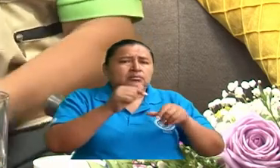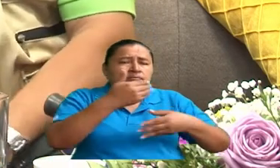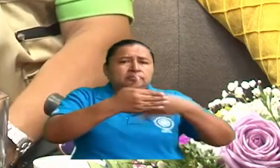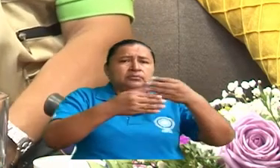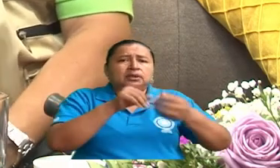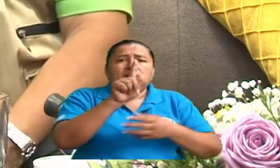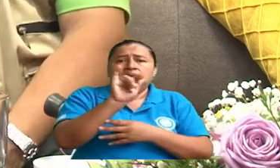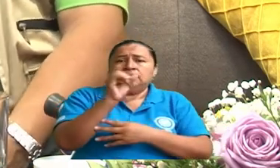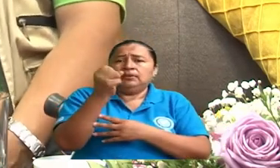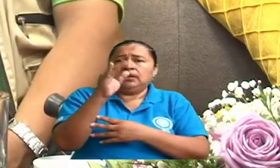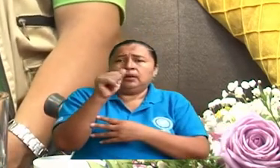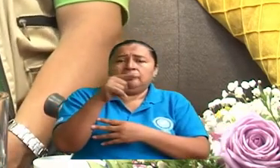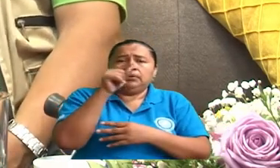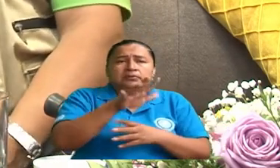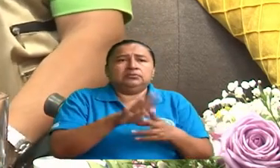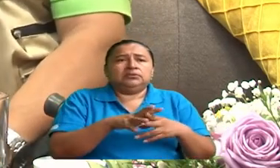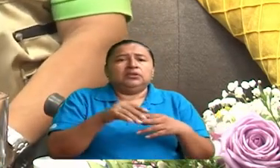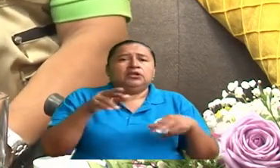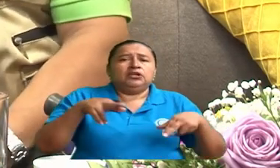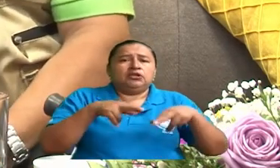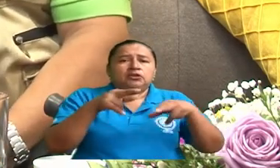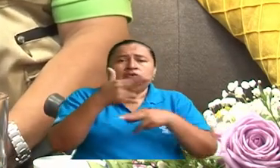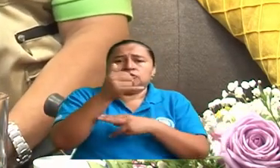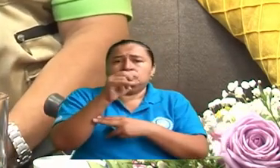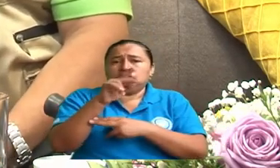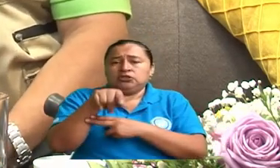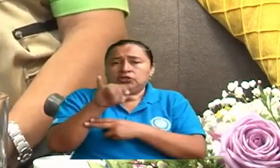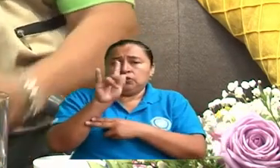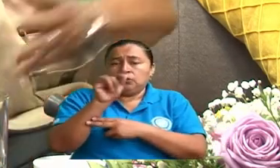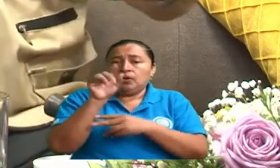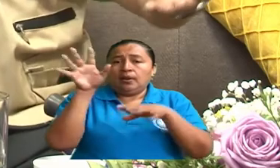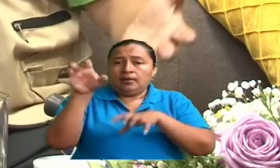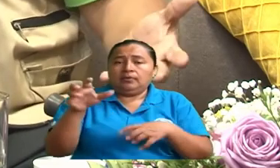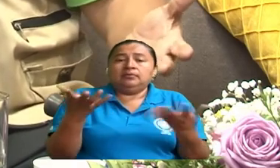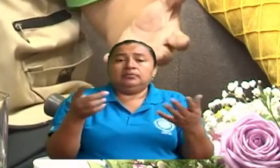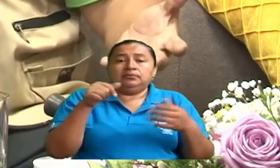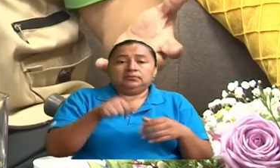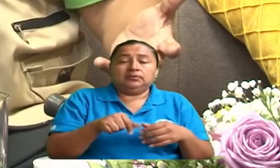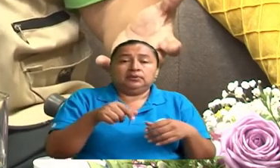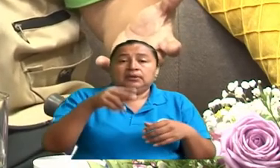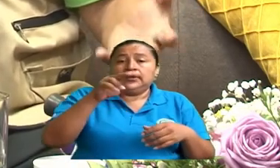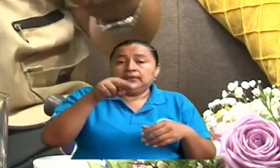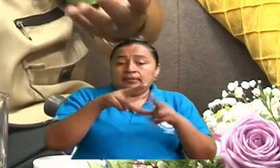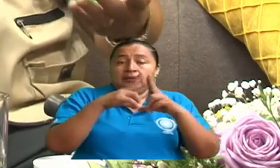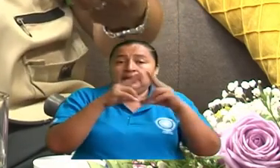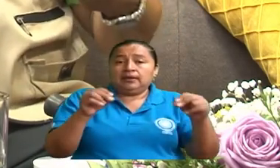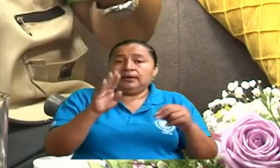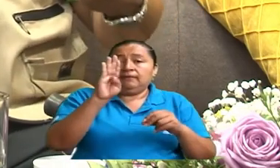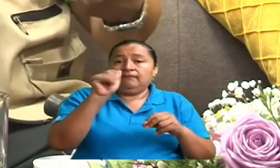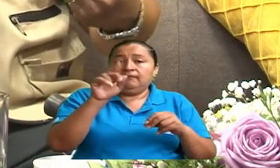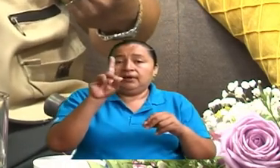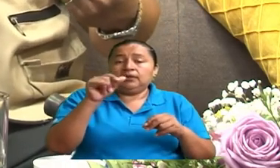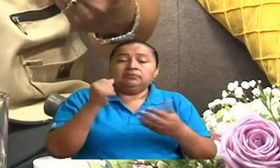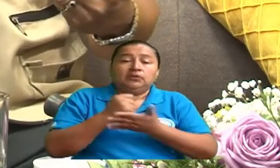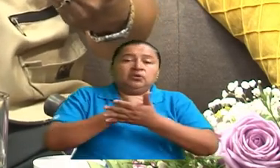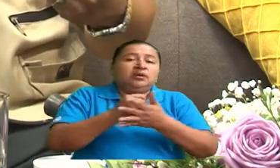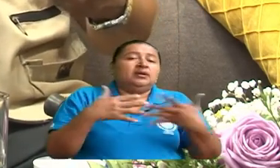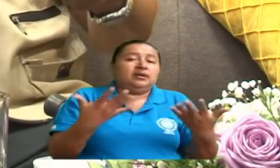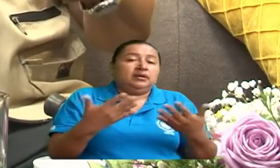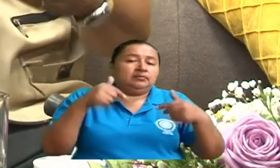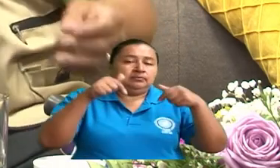Ticap. Ya estamos allá en el río Chiquito, en León. ¿Ya? O sea, esas Nicabardas, ¿a qué van a contribuir? A